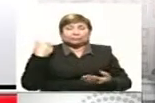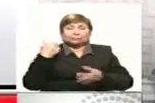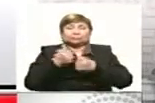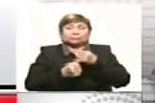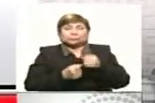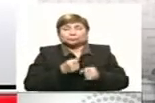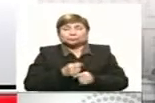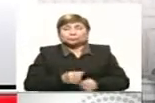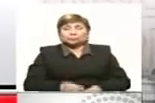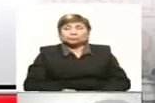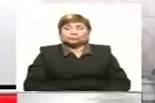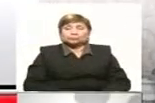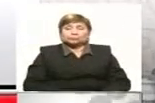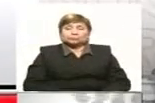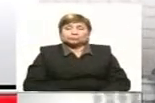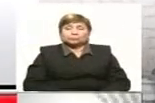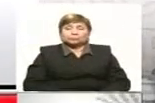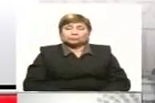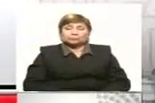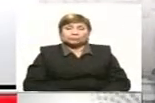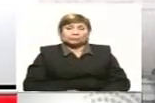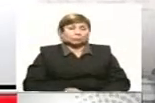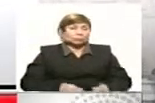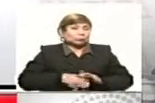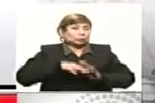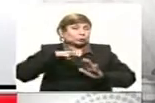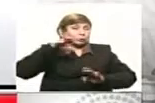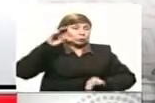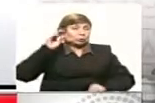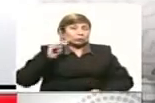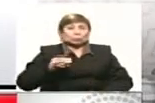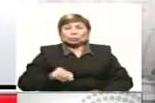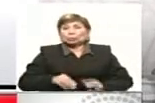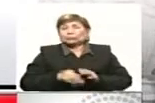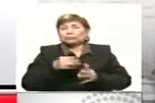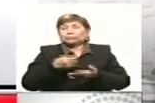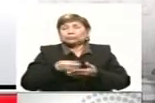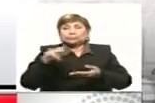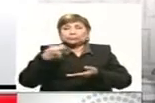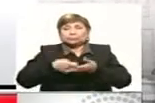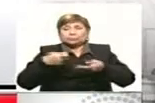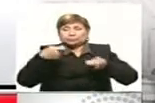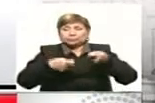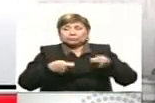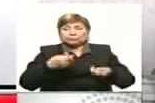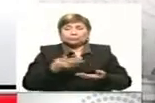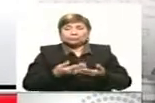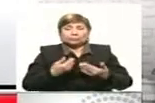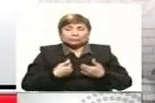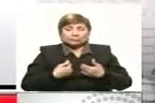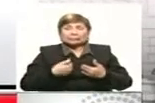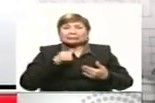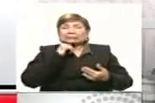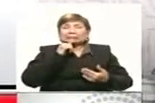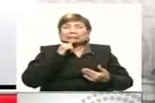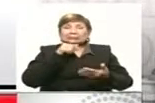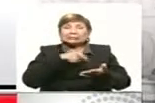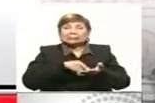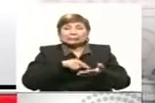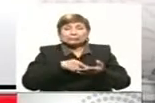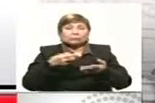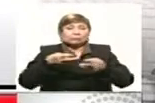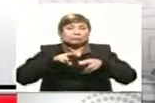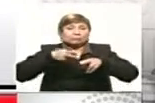pasado en particular tuvimos un déficit grande, casi 9% del Producto Bruto Interno. Este año todavía tenemos un cierto nivel de déficit, nuestra deuda